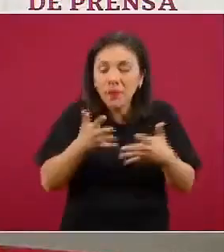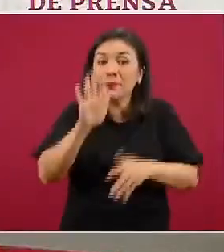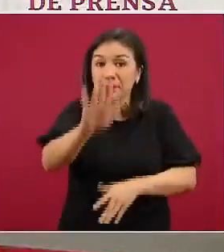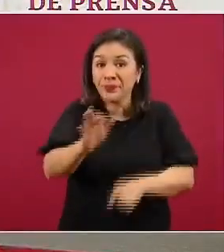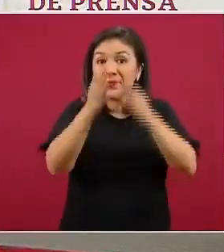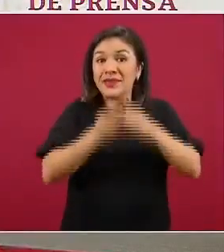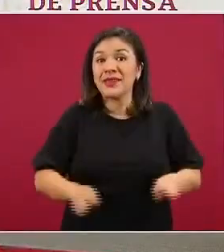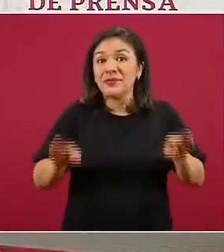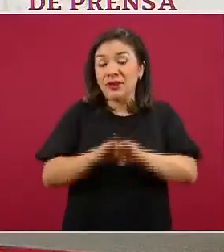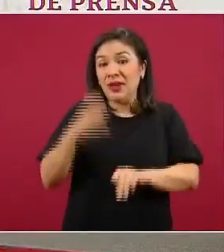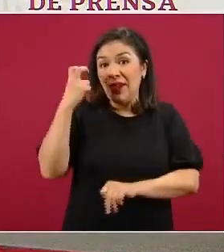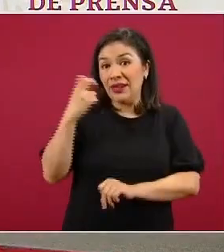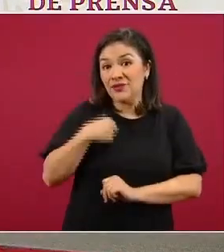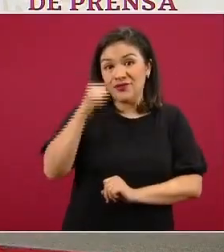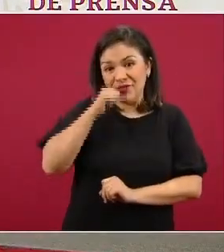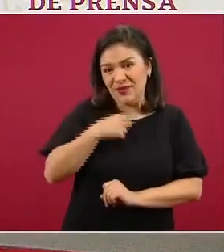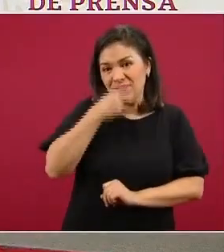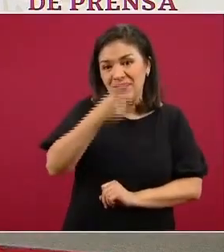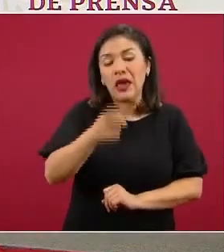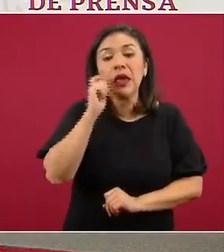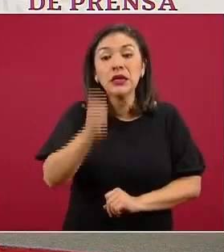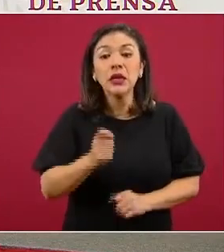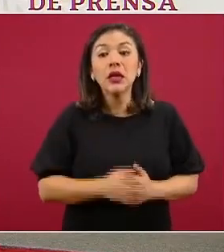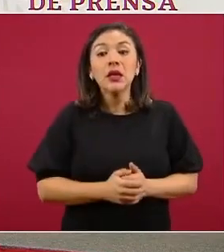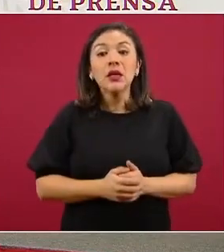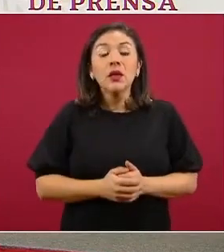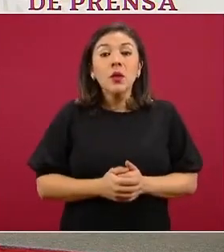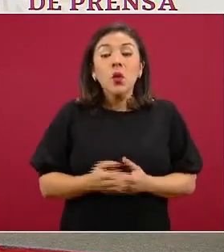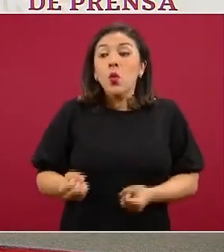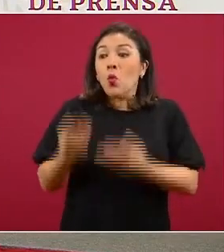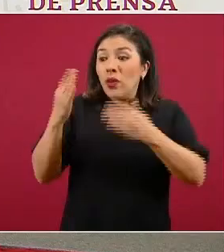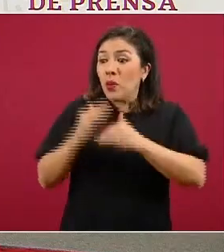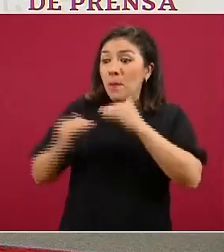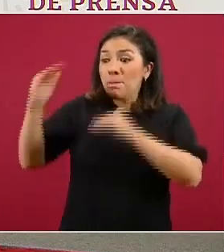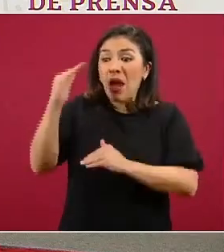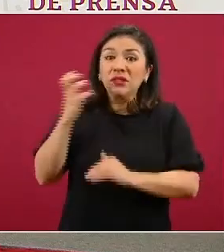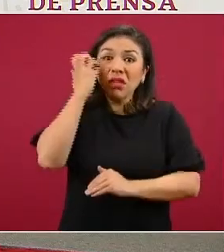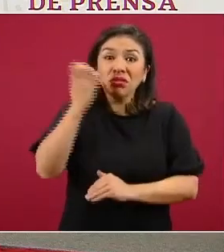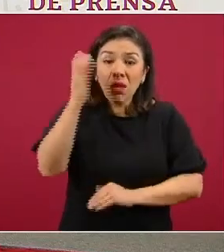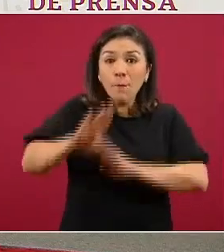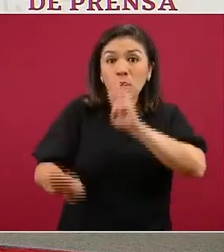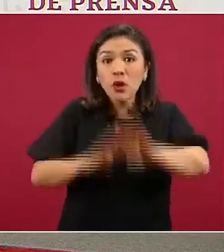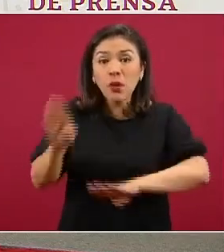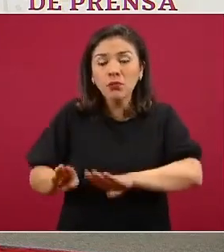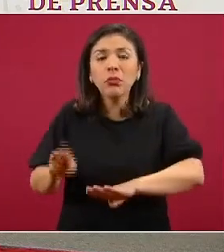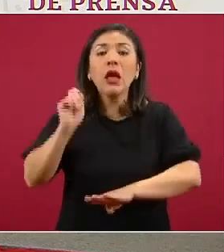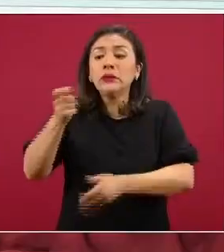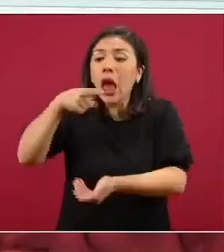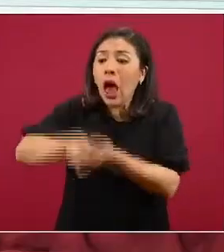Importante, y por eso hacemos esta nota, es que el exceso de mortalidad incluye defunciones